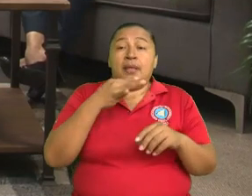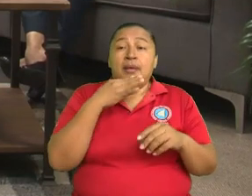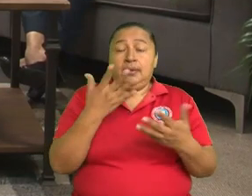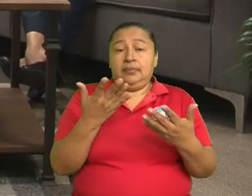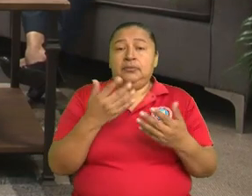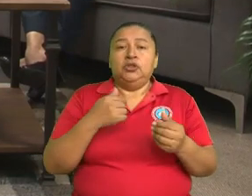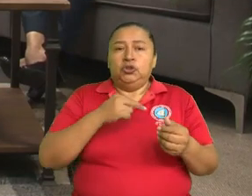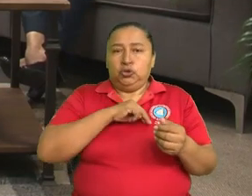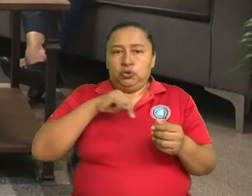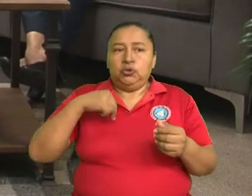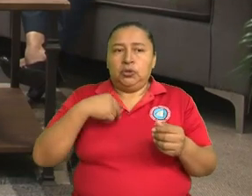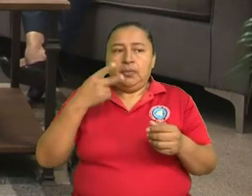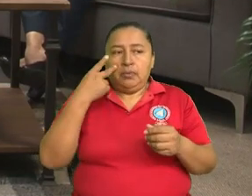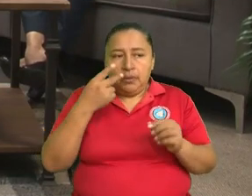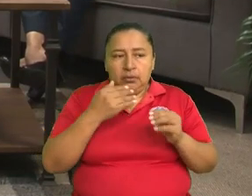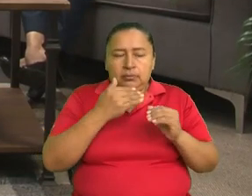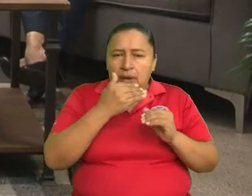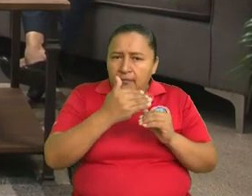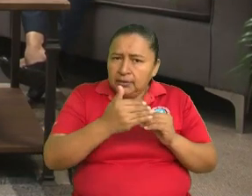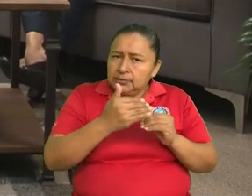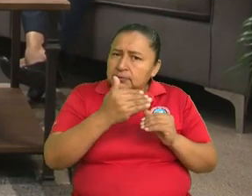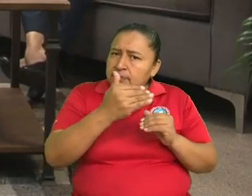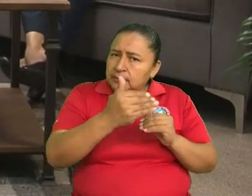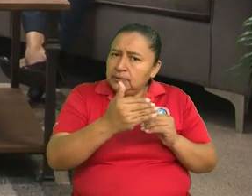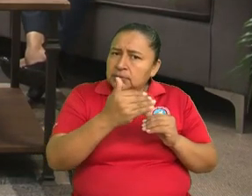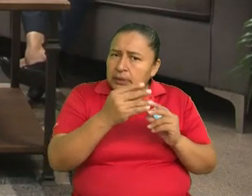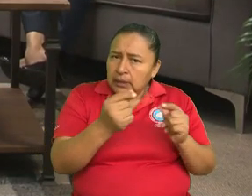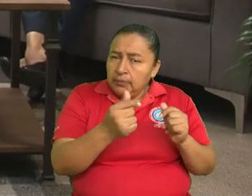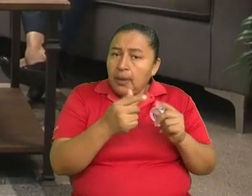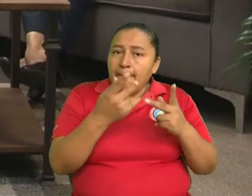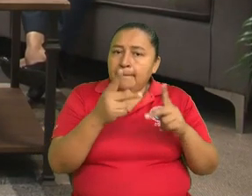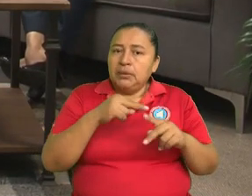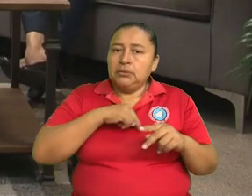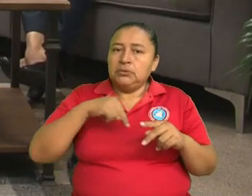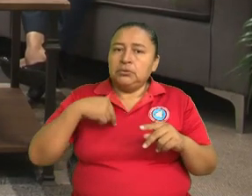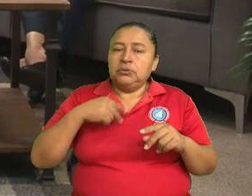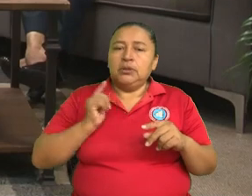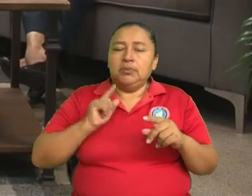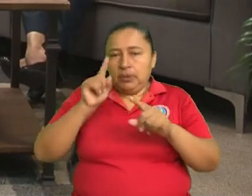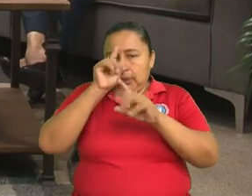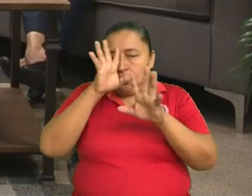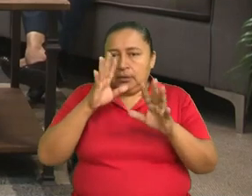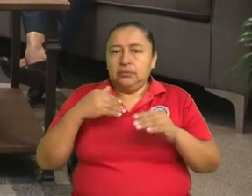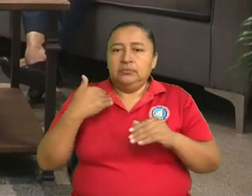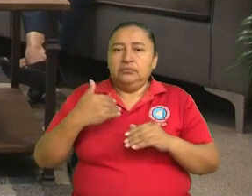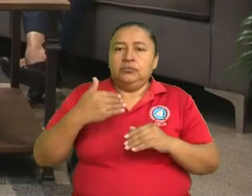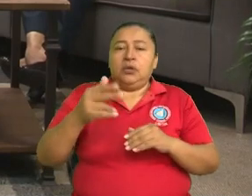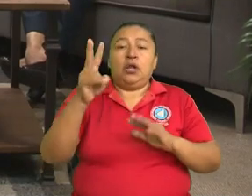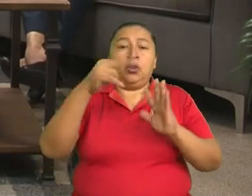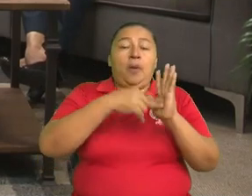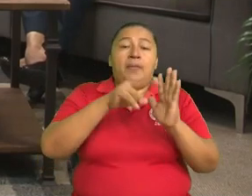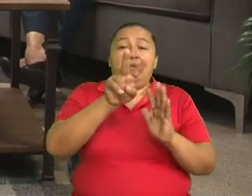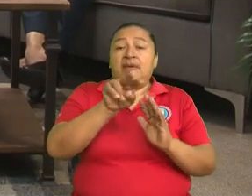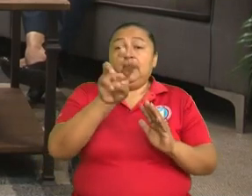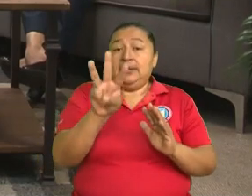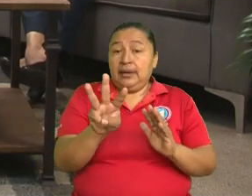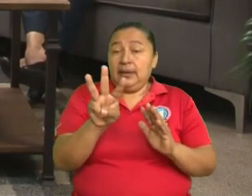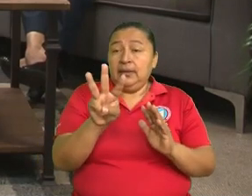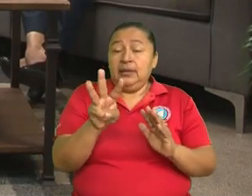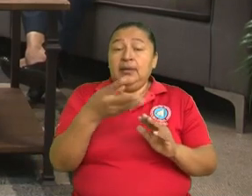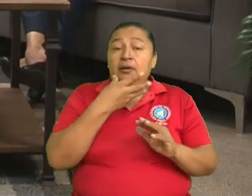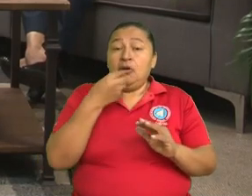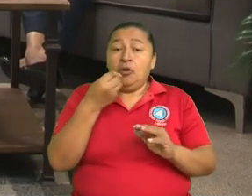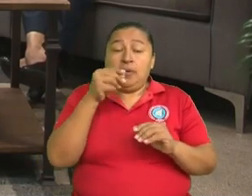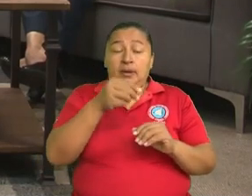vamos midiendo avances, ¿verdad? Avances inmediatos, pero nosotros estamos claros que el cohorte del 2023 va a ser que un muchacho